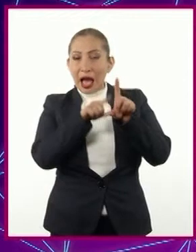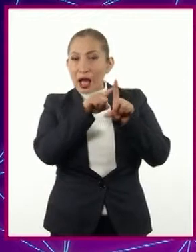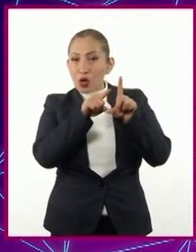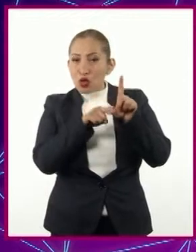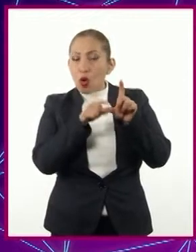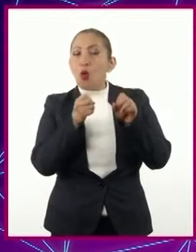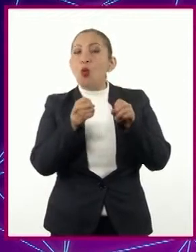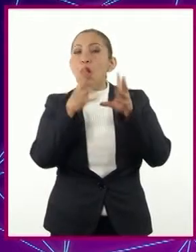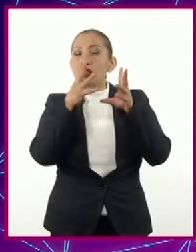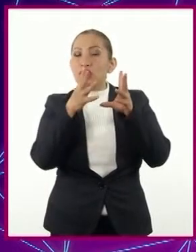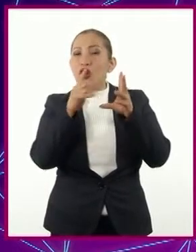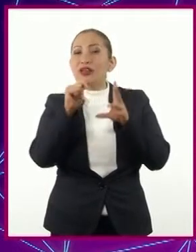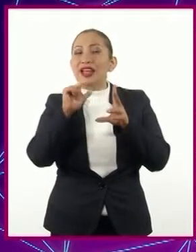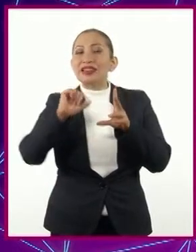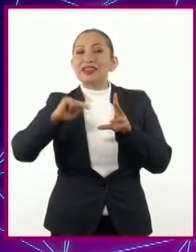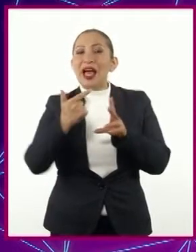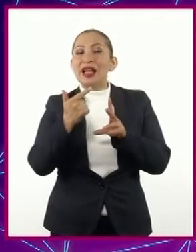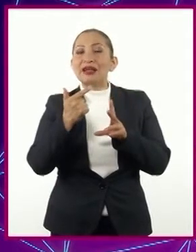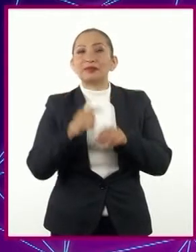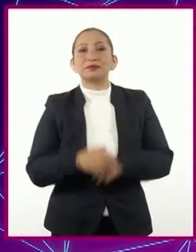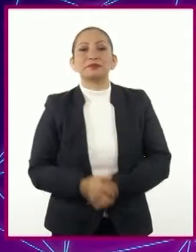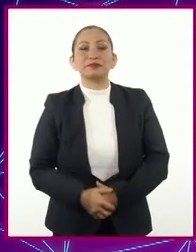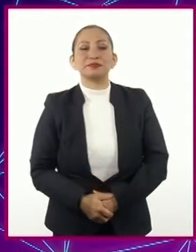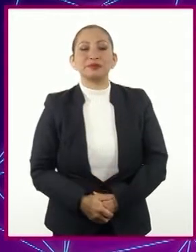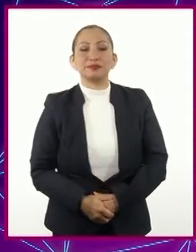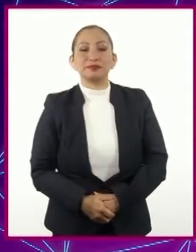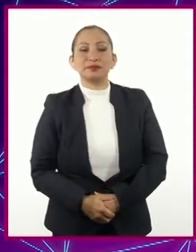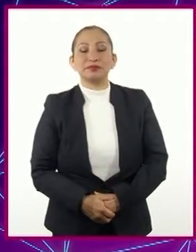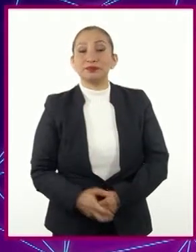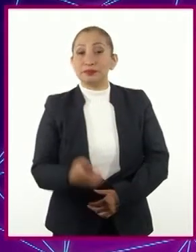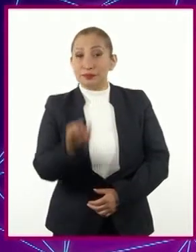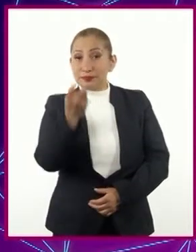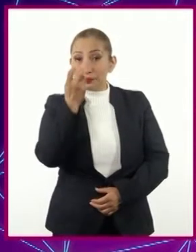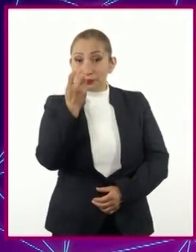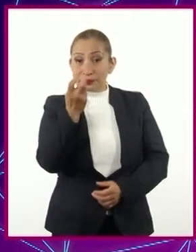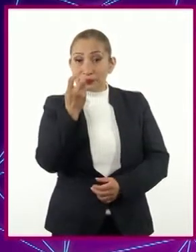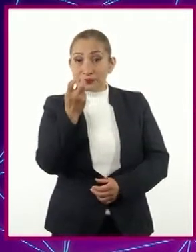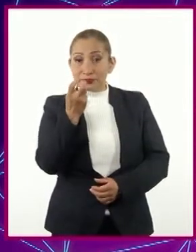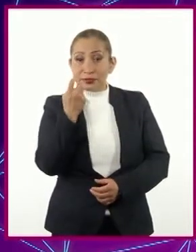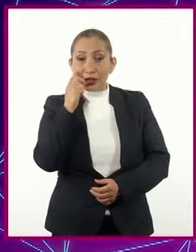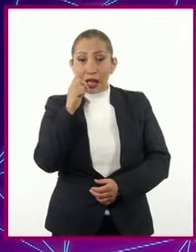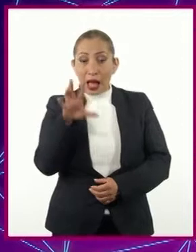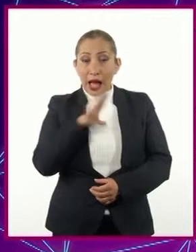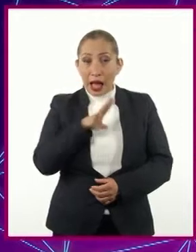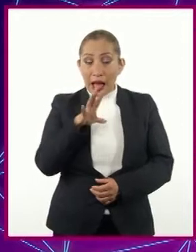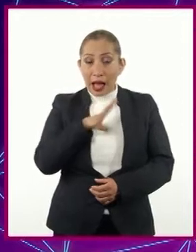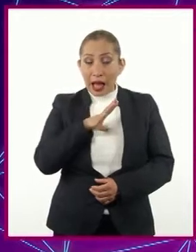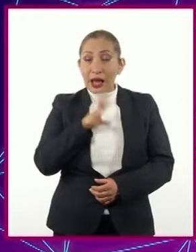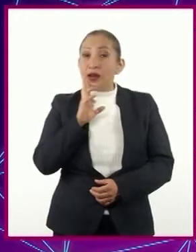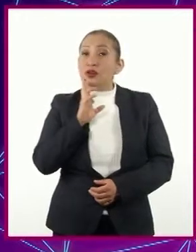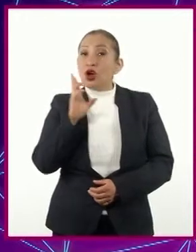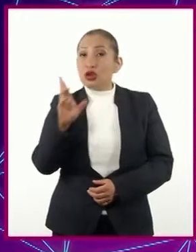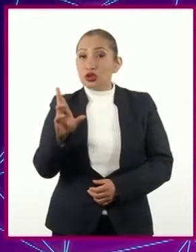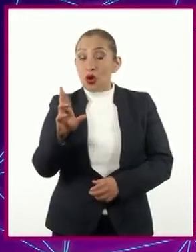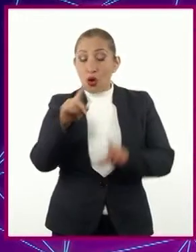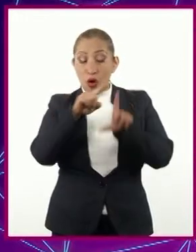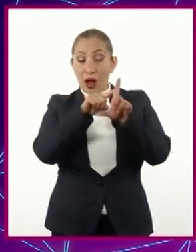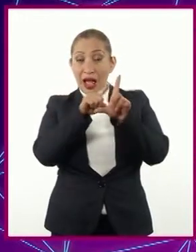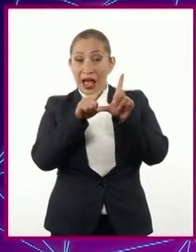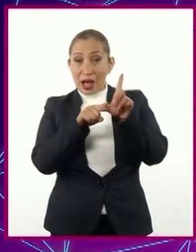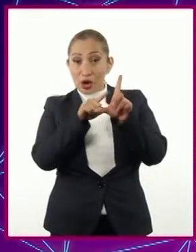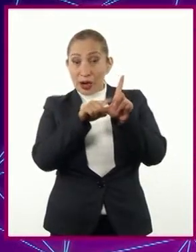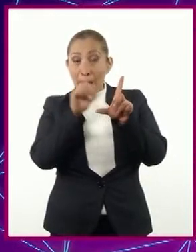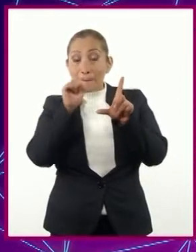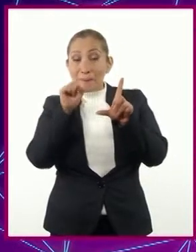inclinación de la tangente. De esta forma, se encuentra que el resultado del ángulo